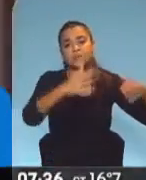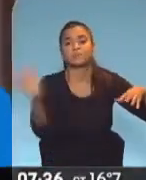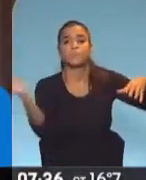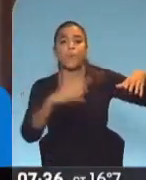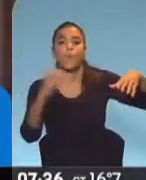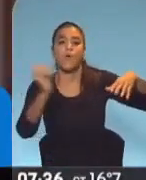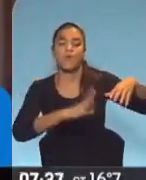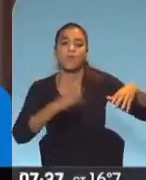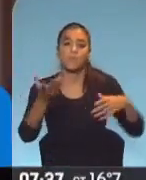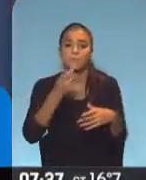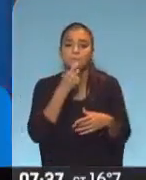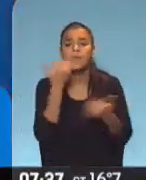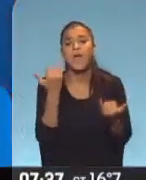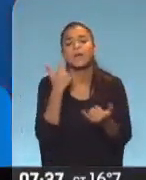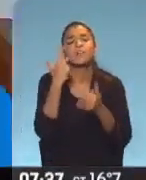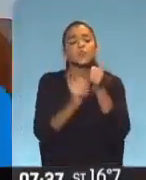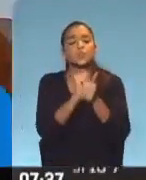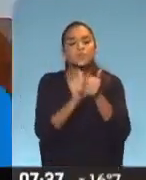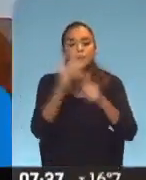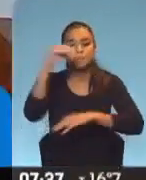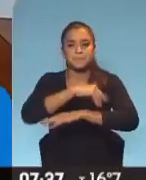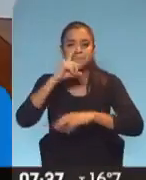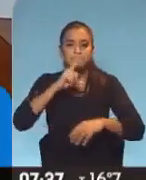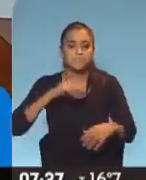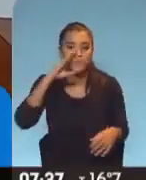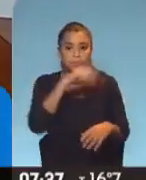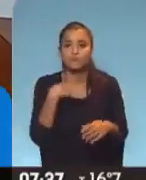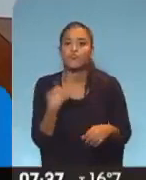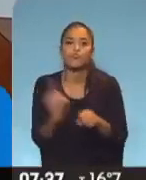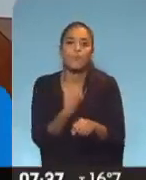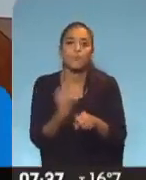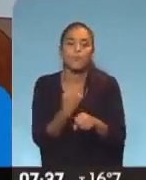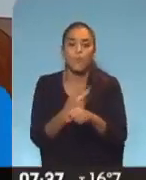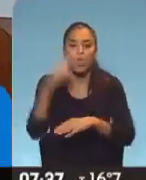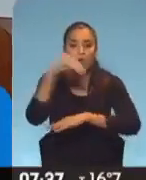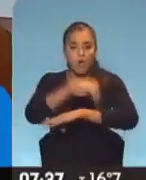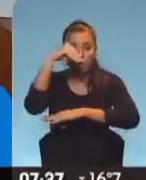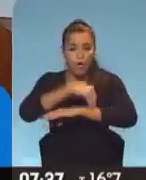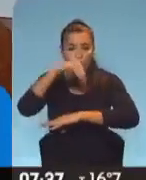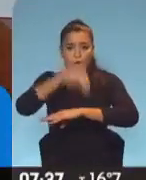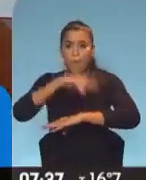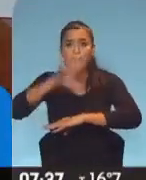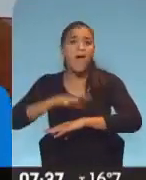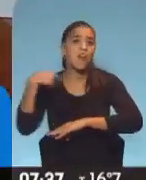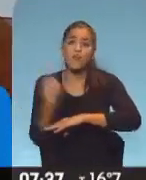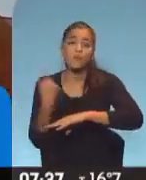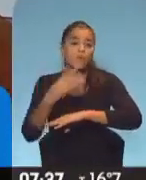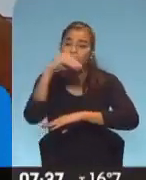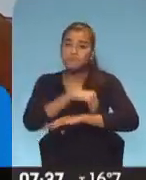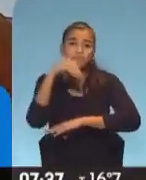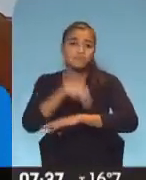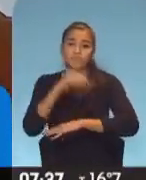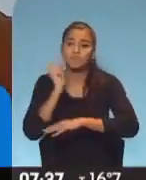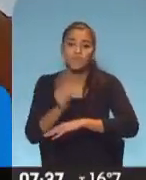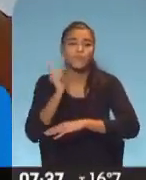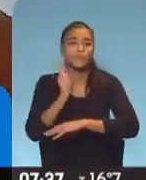el petróleo, claro, guardarlo. Porque pasa algo con la industria petrolera, que es una industria en muchos casos continua. O sea, vos no podés parar un pozo, no podés, claro, parar una máquina perforadora, no lo podés parar de un día para el otro, no podés